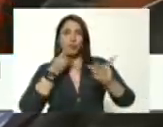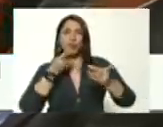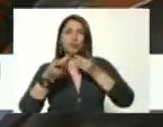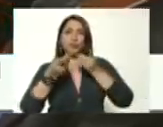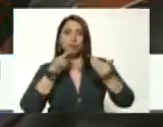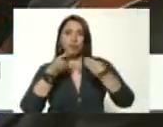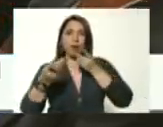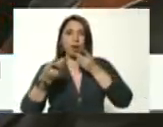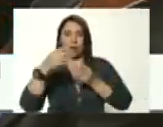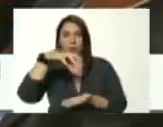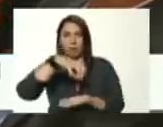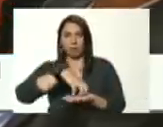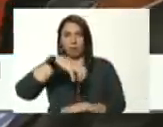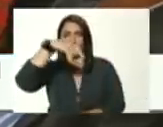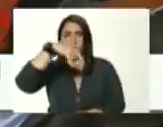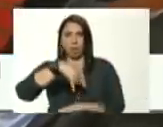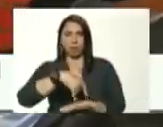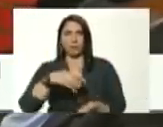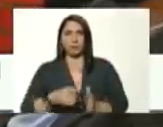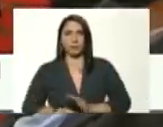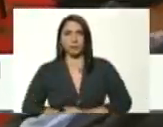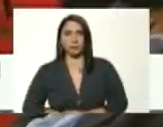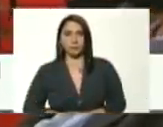en el estado carabobo